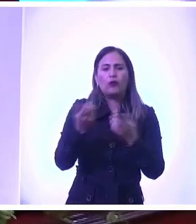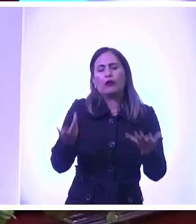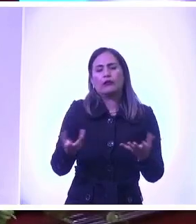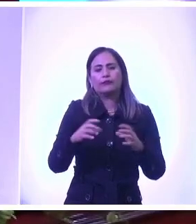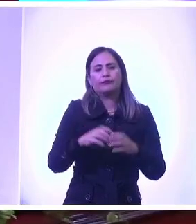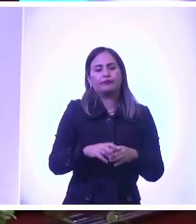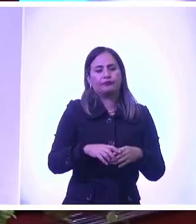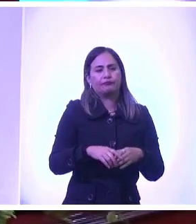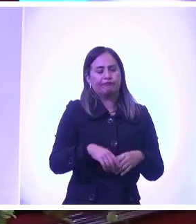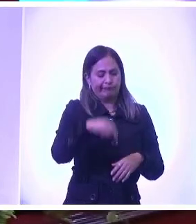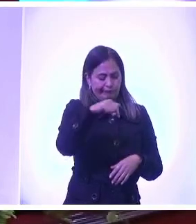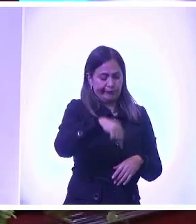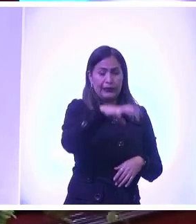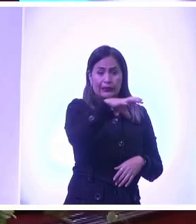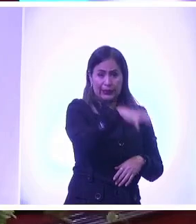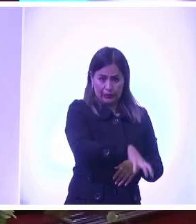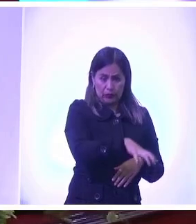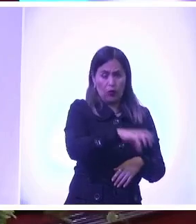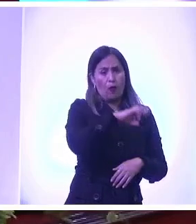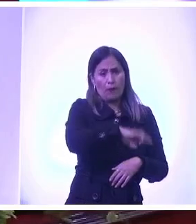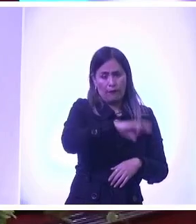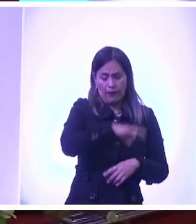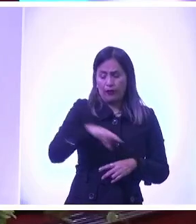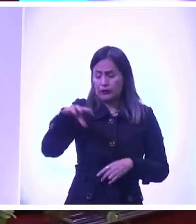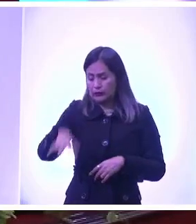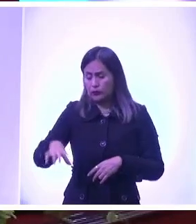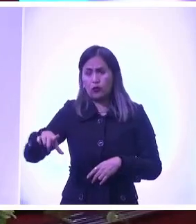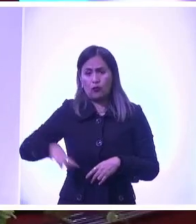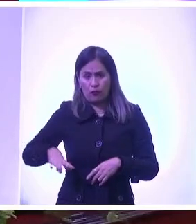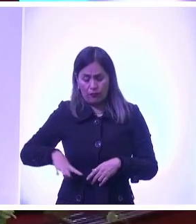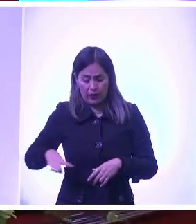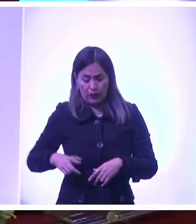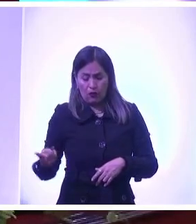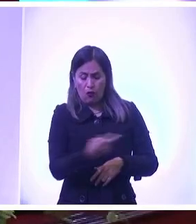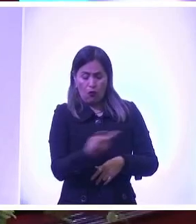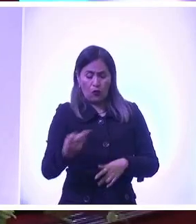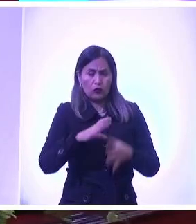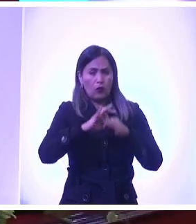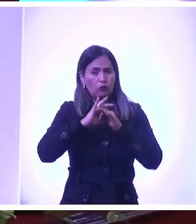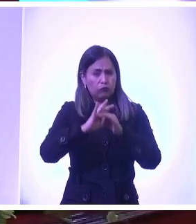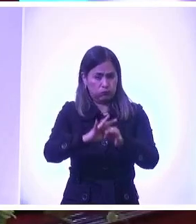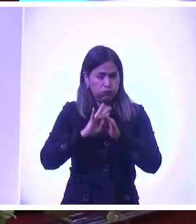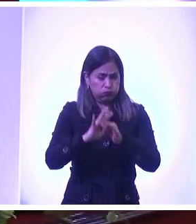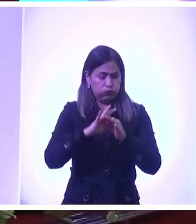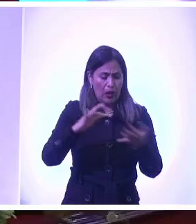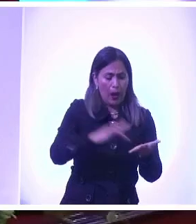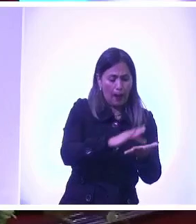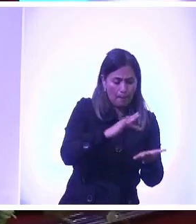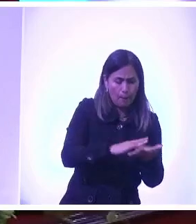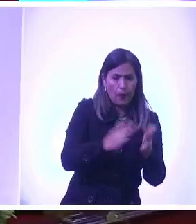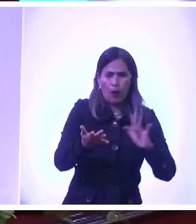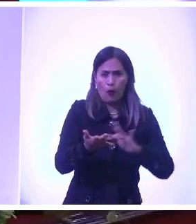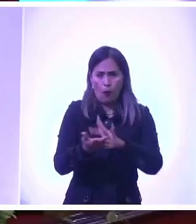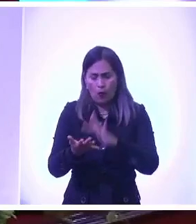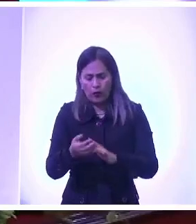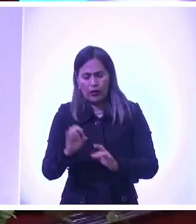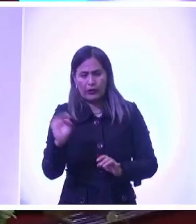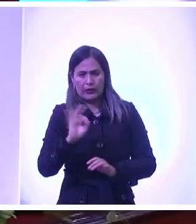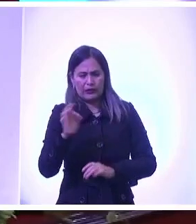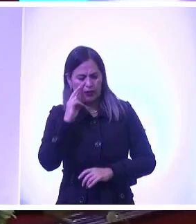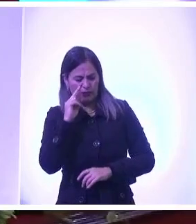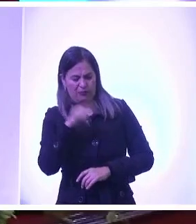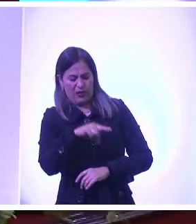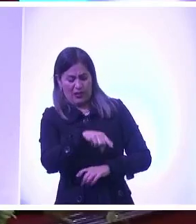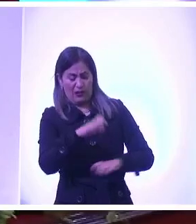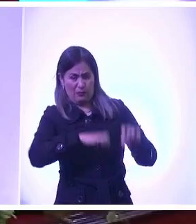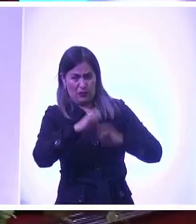sector privado y público en esta sala hacemos esa Alianza si nos apoyamos si dejamos de ver al empresario como el malo